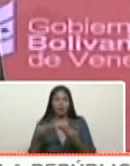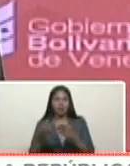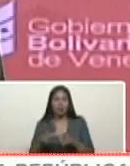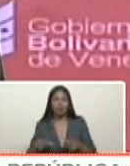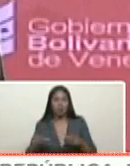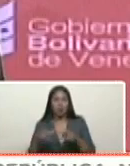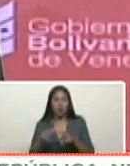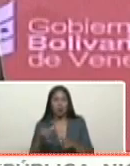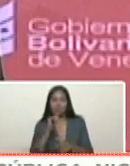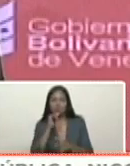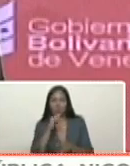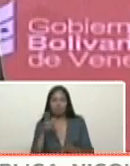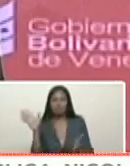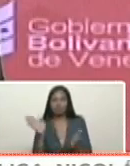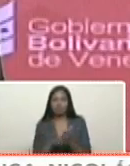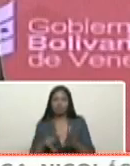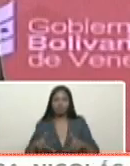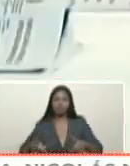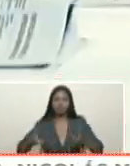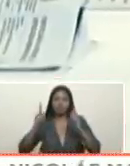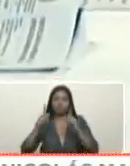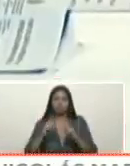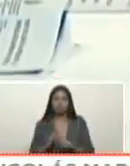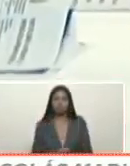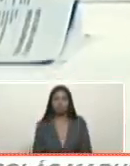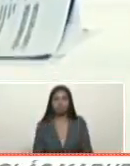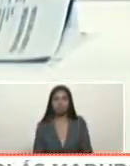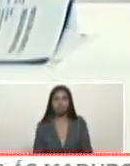salas de información. Aprobado.